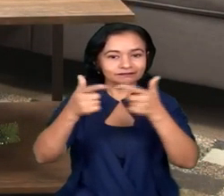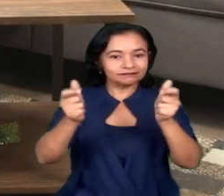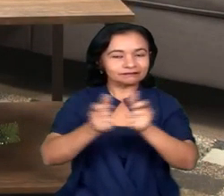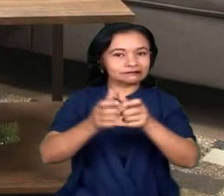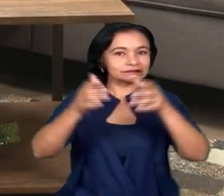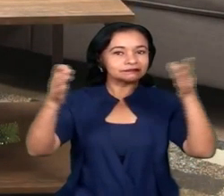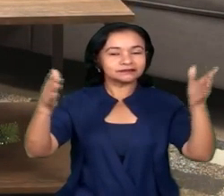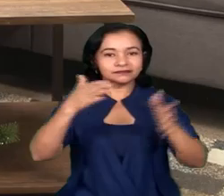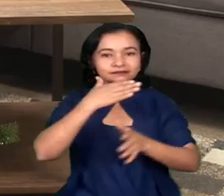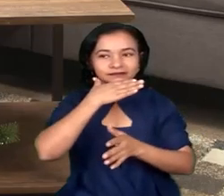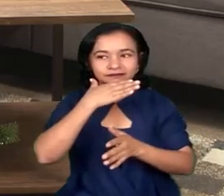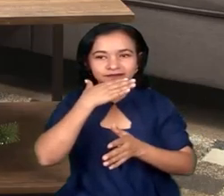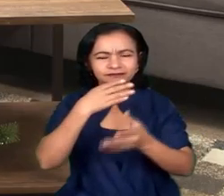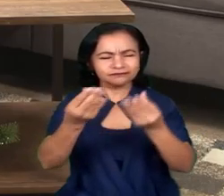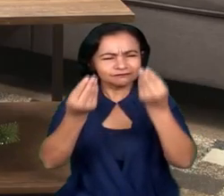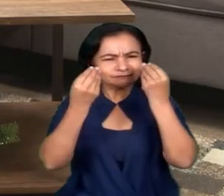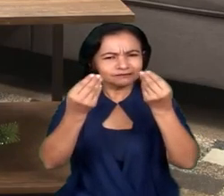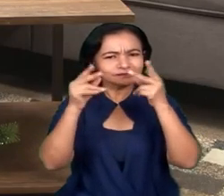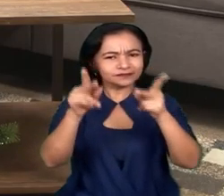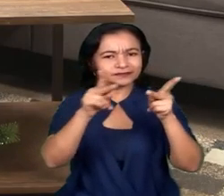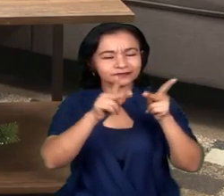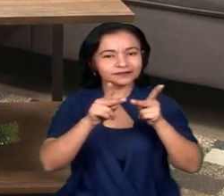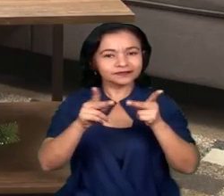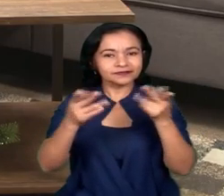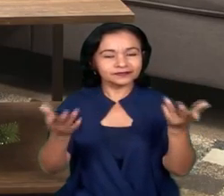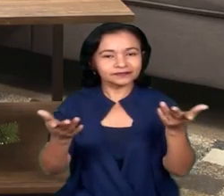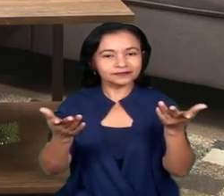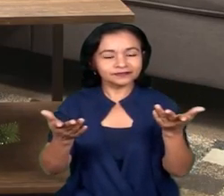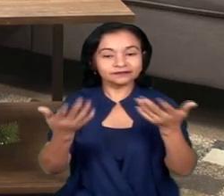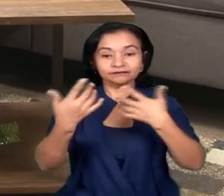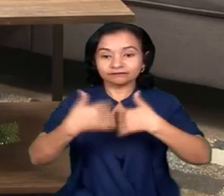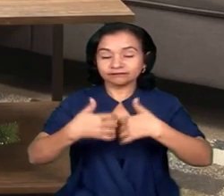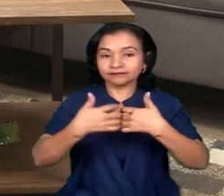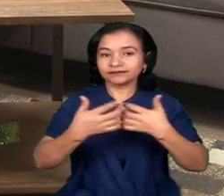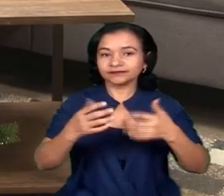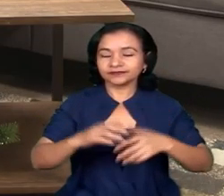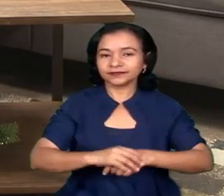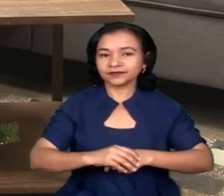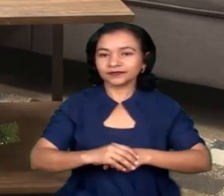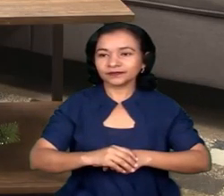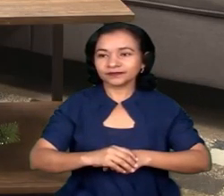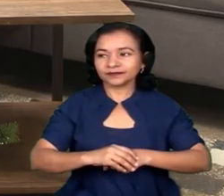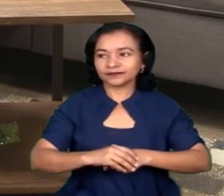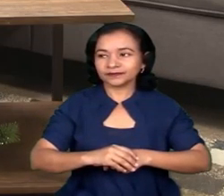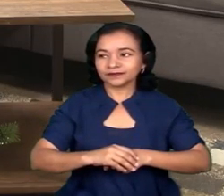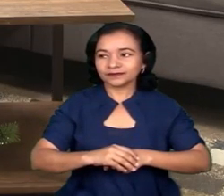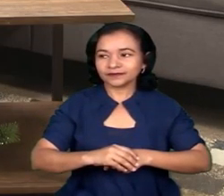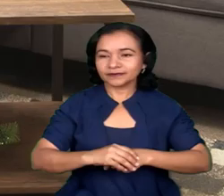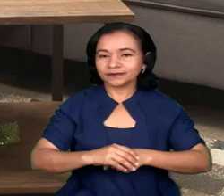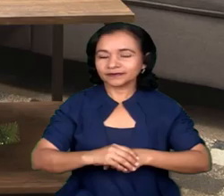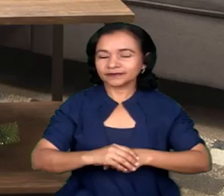bastante complejo también por la cantidad de personas que atienden y empresarios. Ese es el gran,